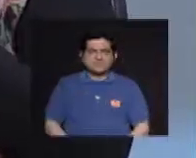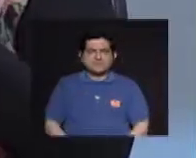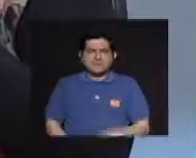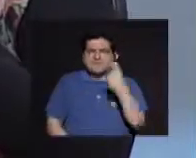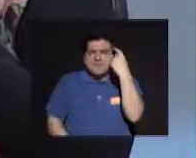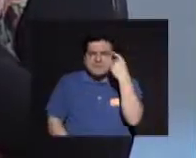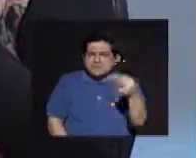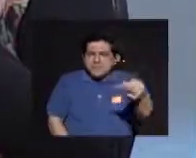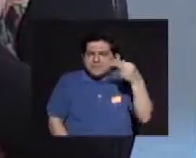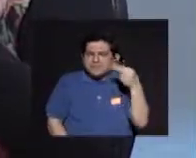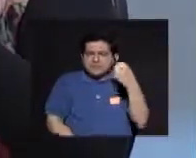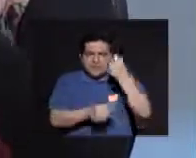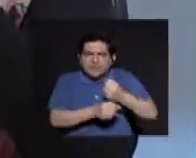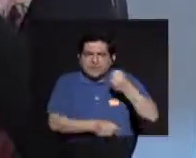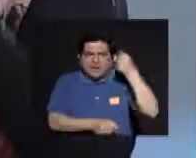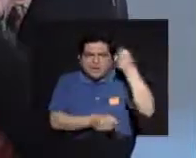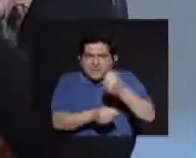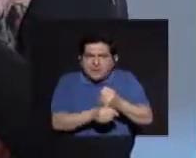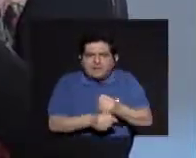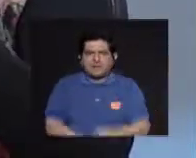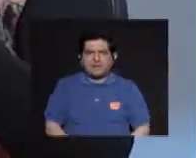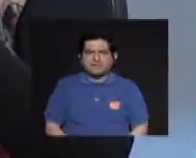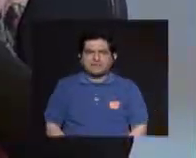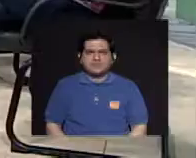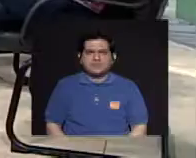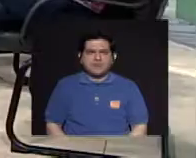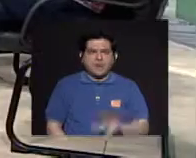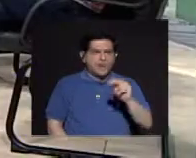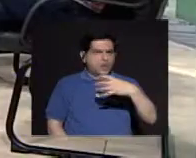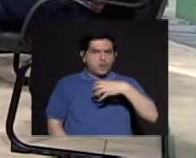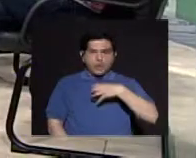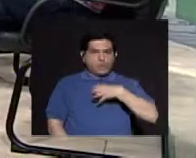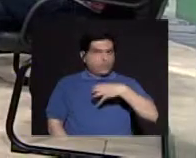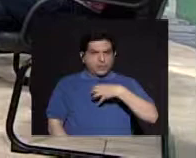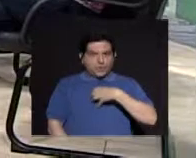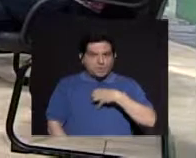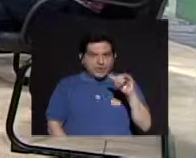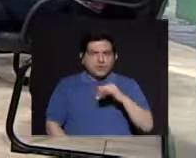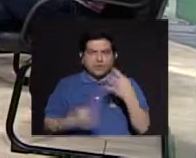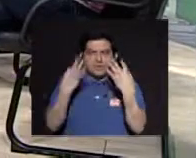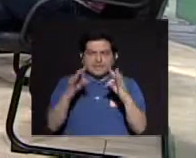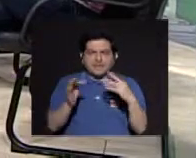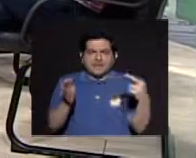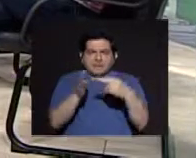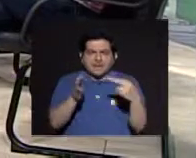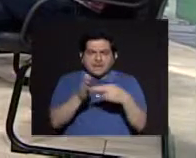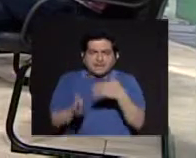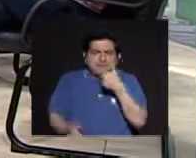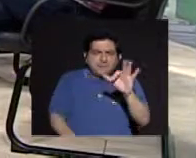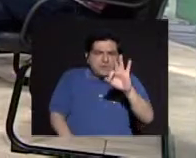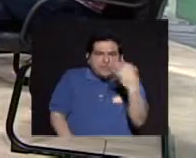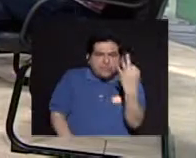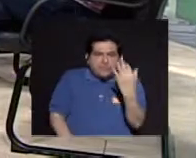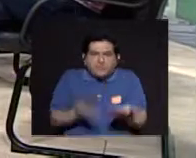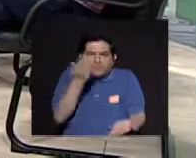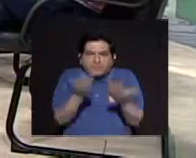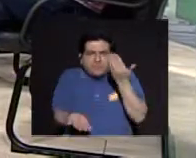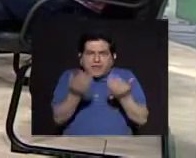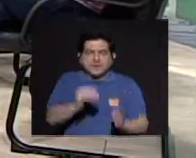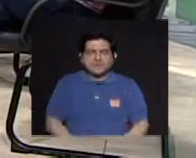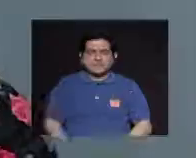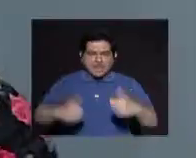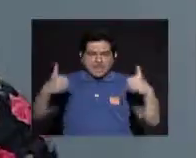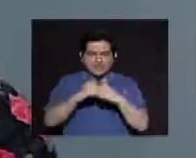historia, trabajar una historia digamos que no es propia y además tratar de recrearla lo mejor posible, me imagino que ha